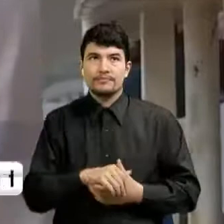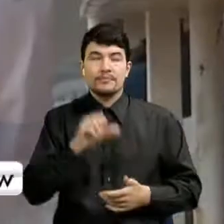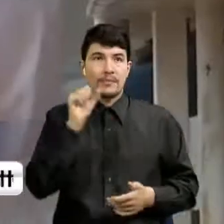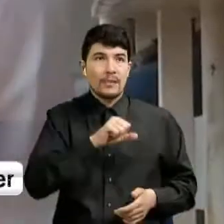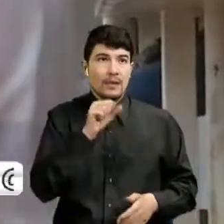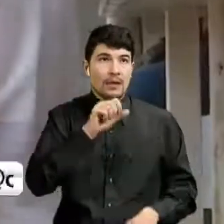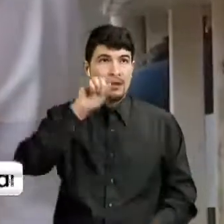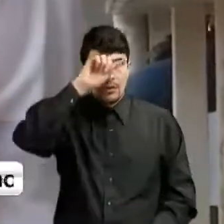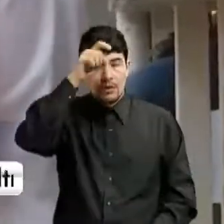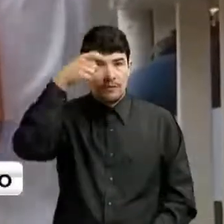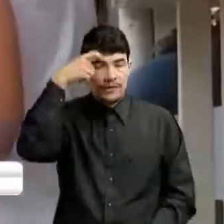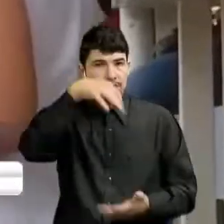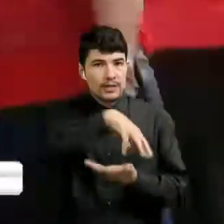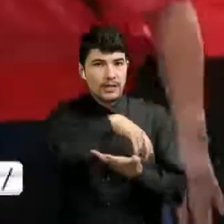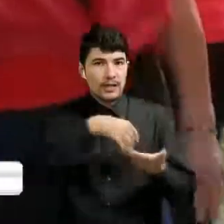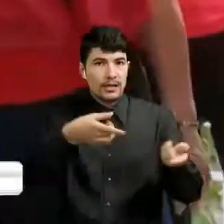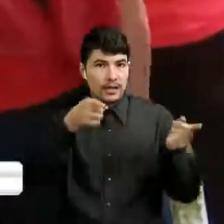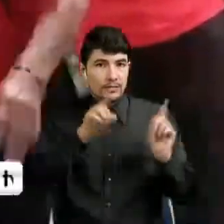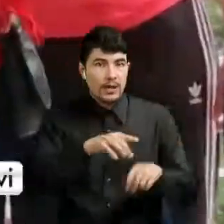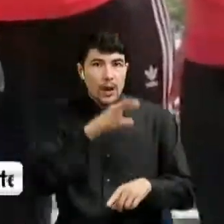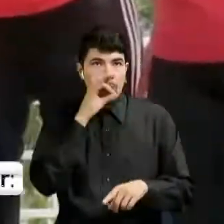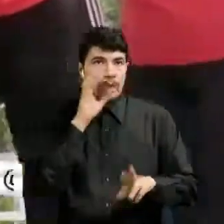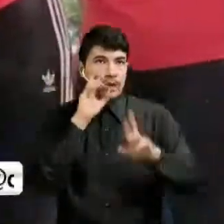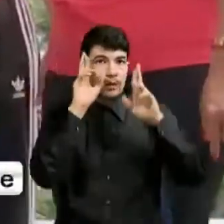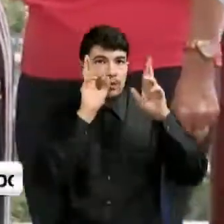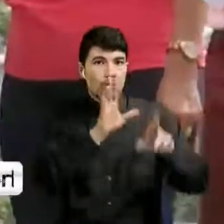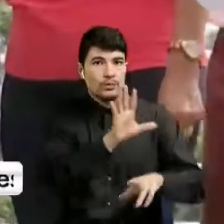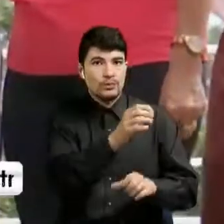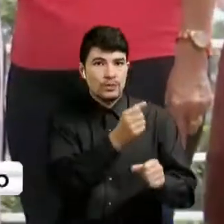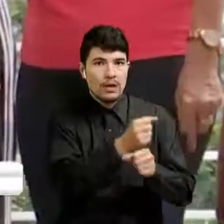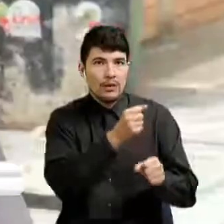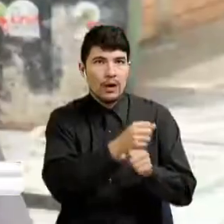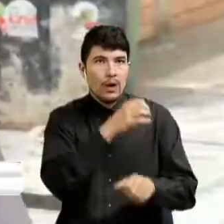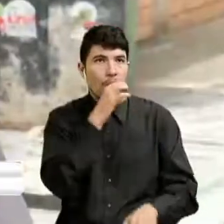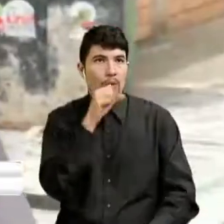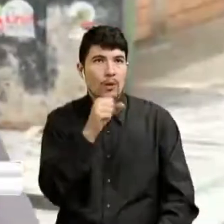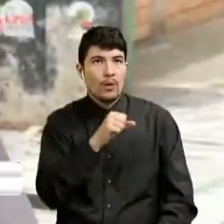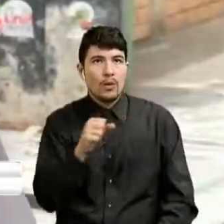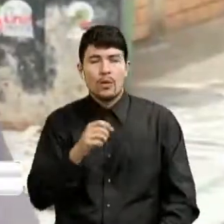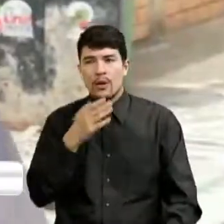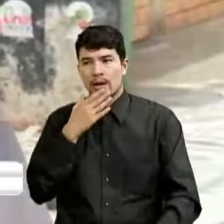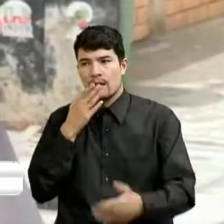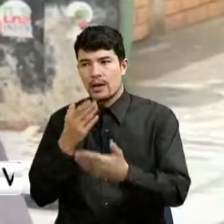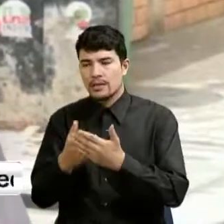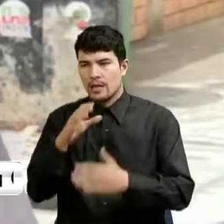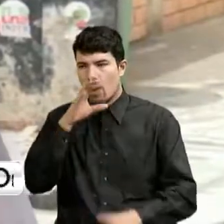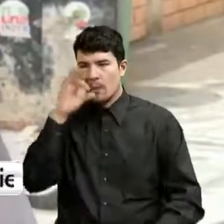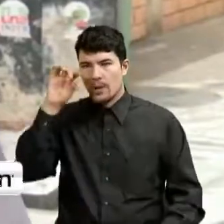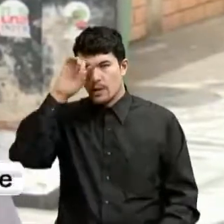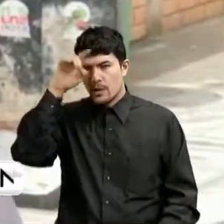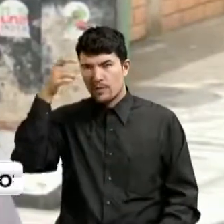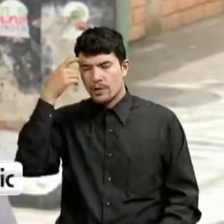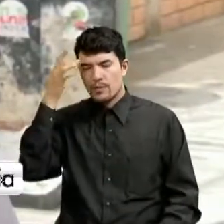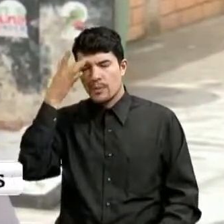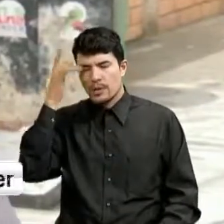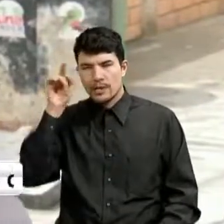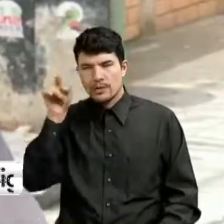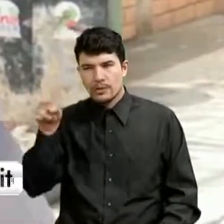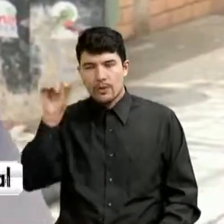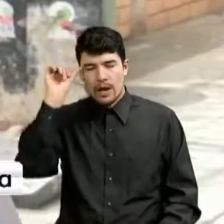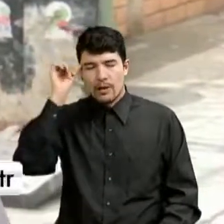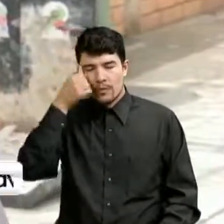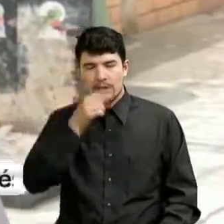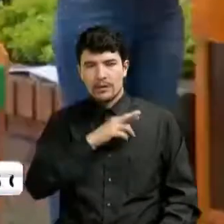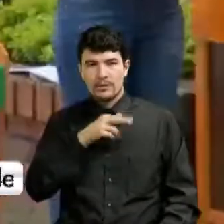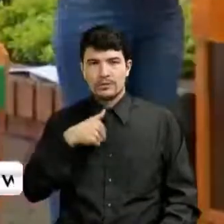gobernador de Santander también hizo un reconocimiento a la labor del adulto mayor. Gracias, señor gobernador, por acordarse de nosotros los